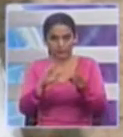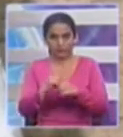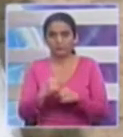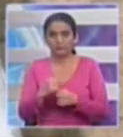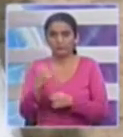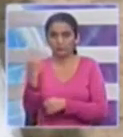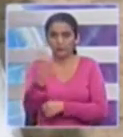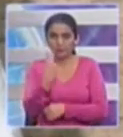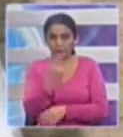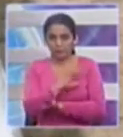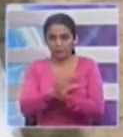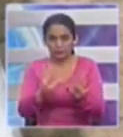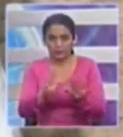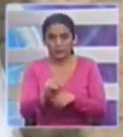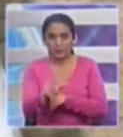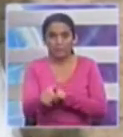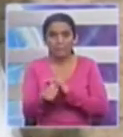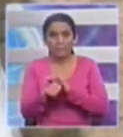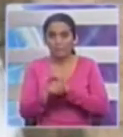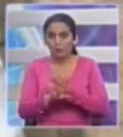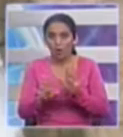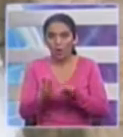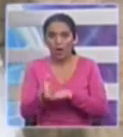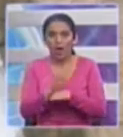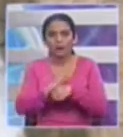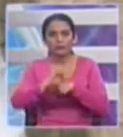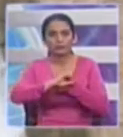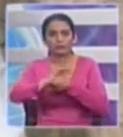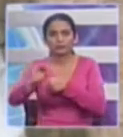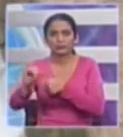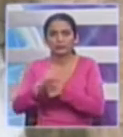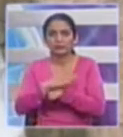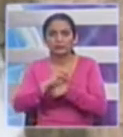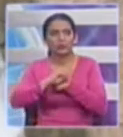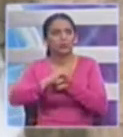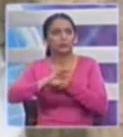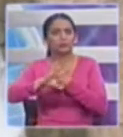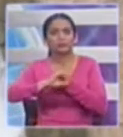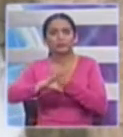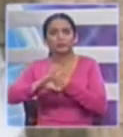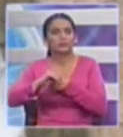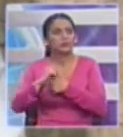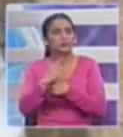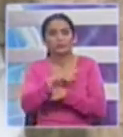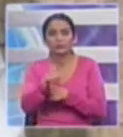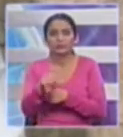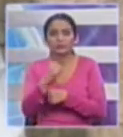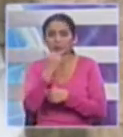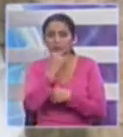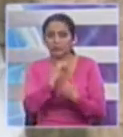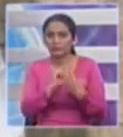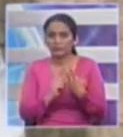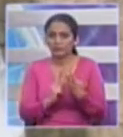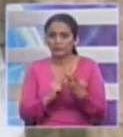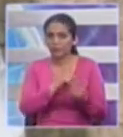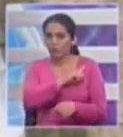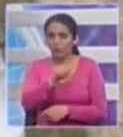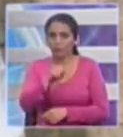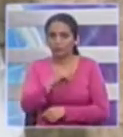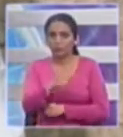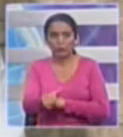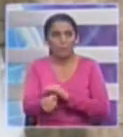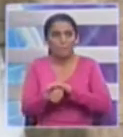ya no va por esconderse en la campaña sucia que hizo en redes. ¿Por qué? Porque sabemos que viene de usted. No va a poder esconderse, señor. Yo no he